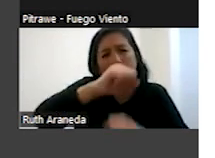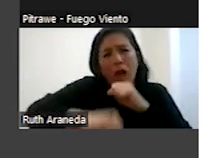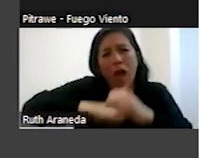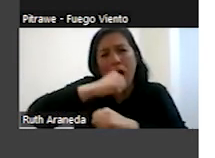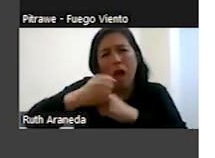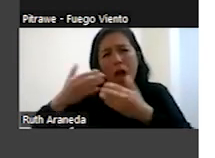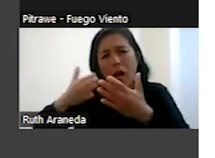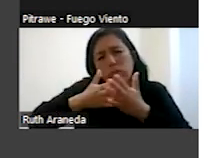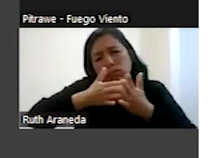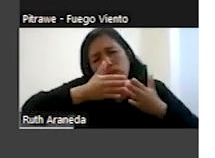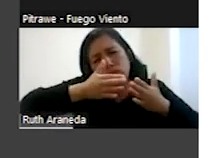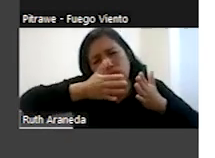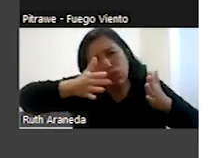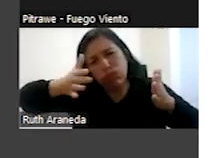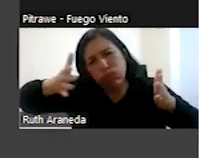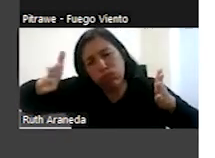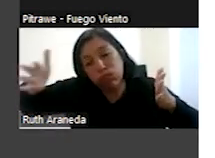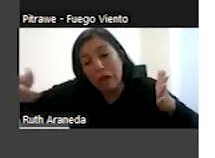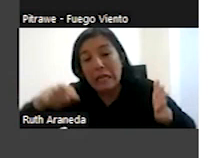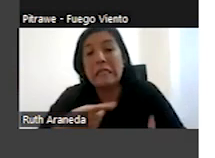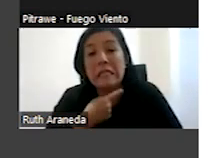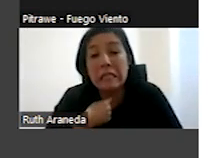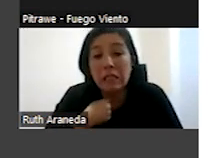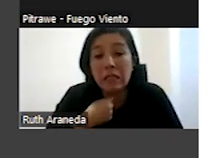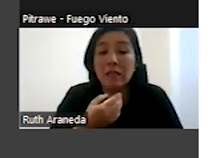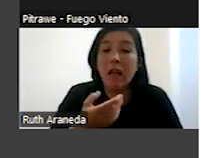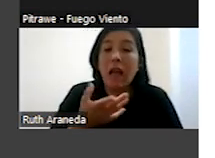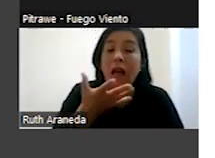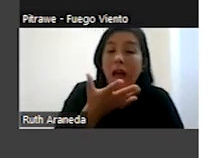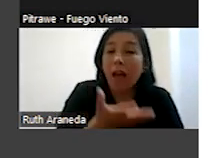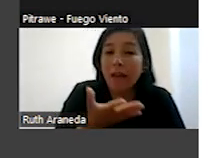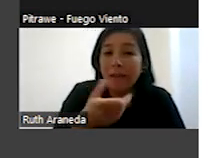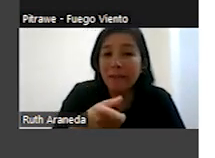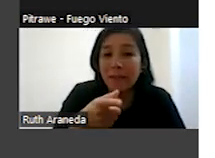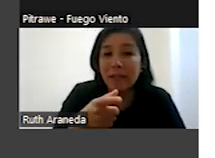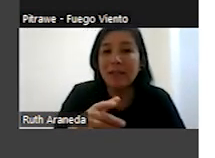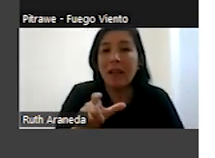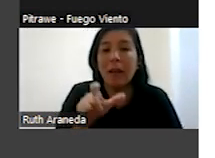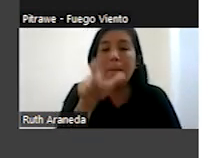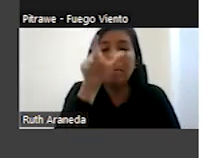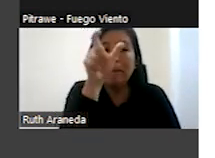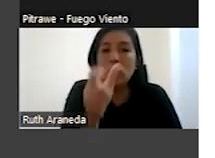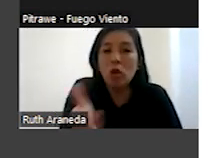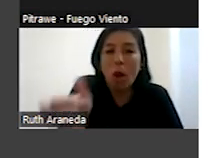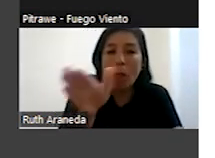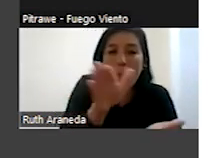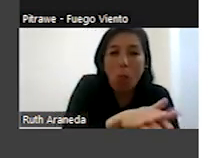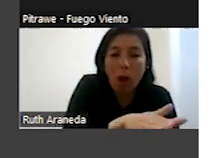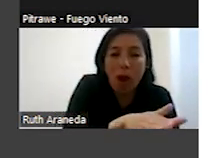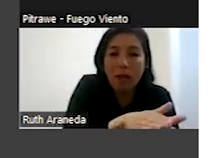tardíos. Es un sitio interesante porque hay áreas también de inhumación, pareciera ser mucho